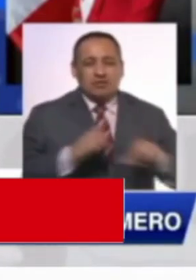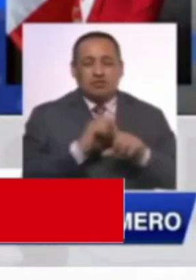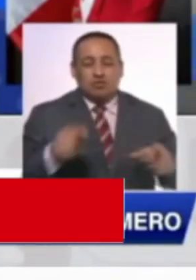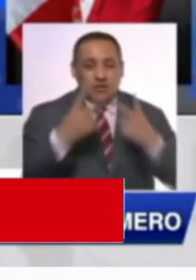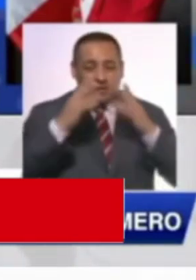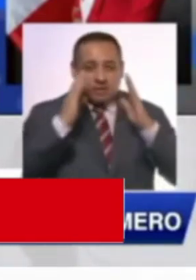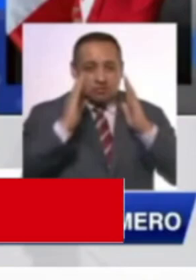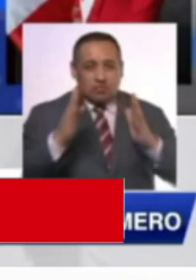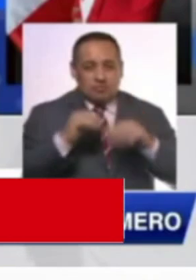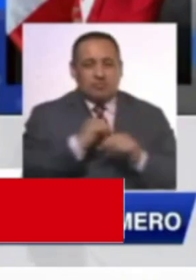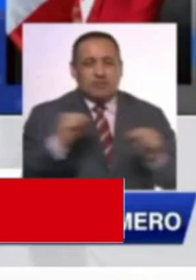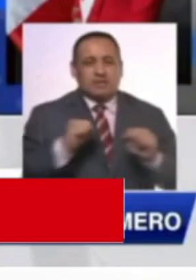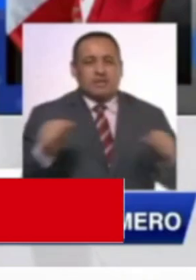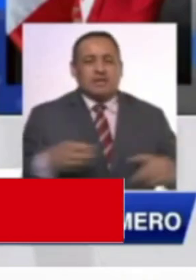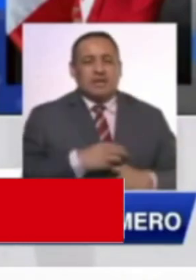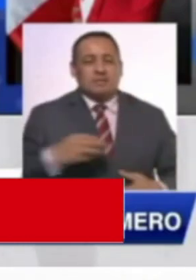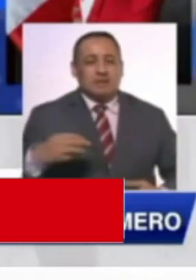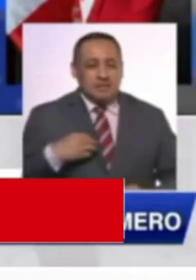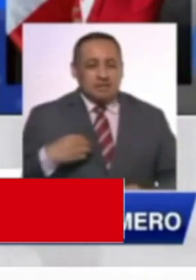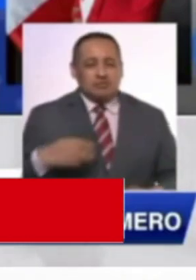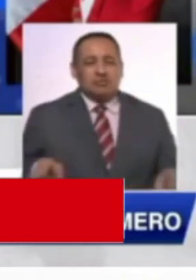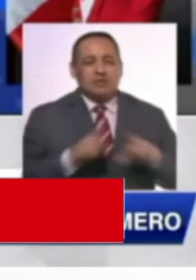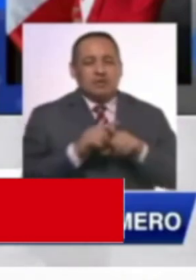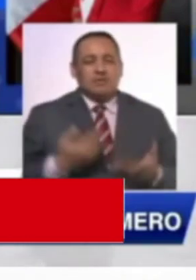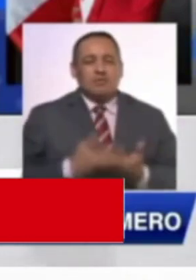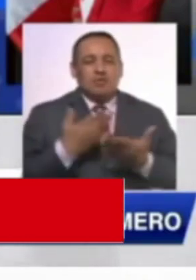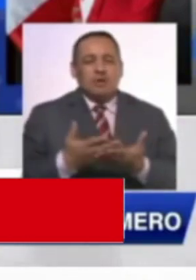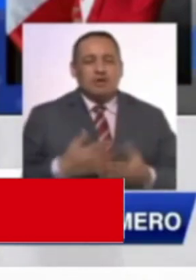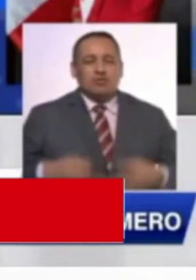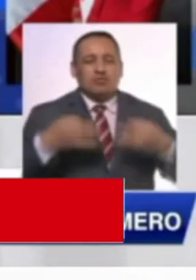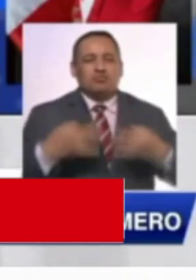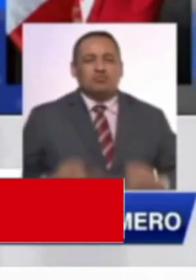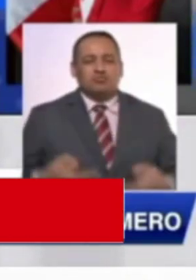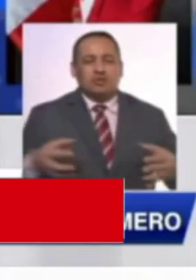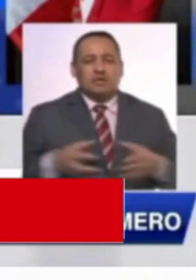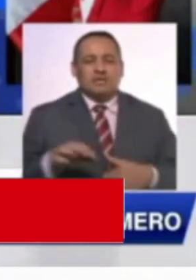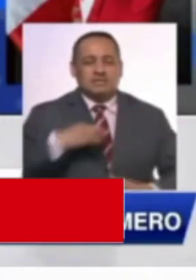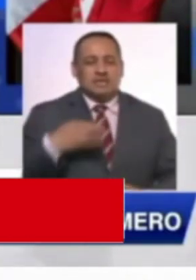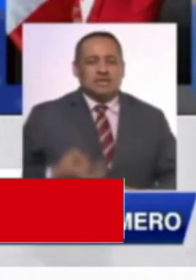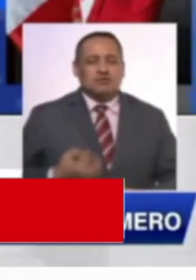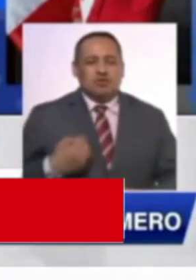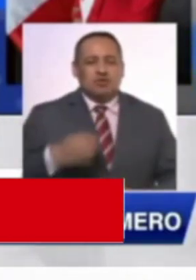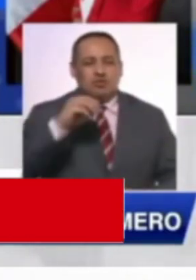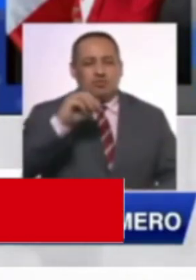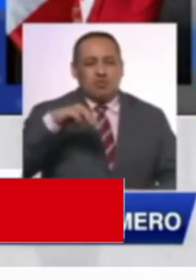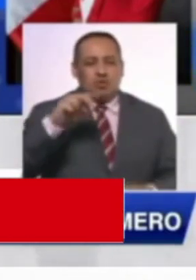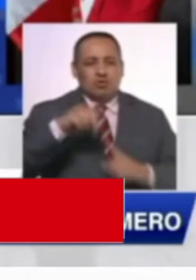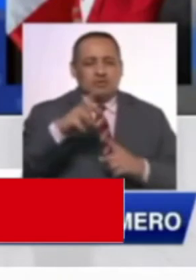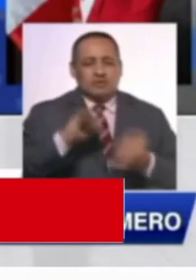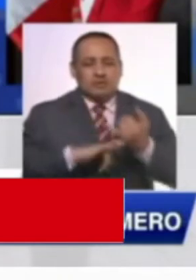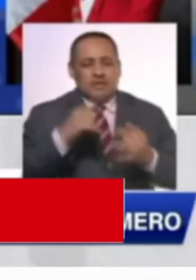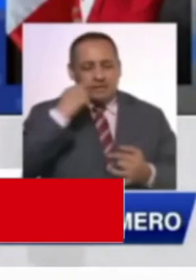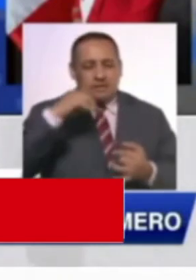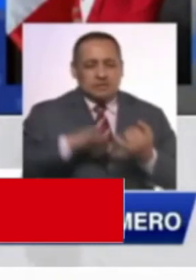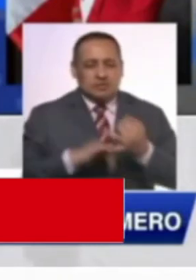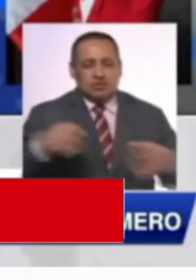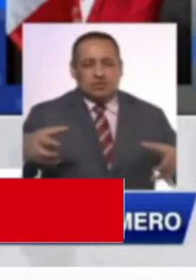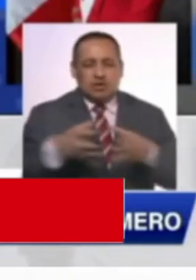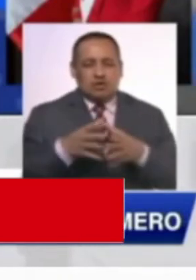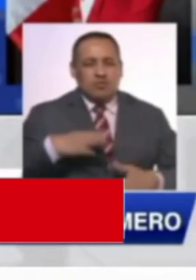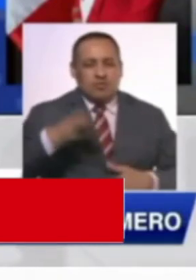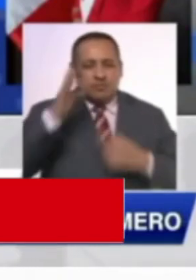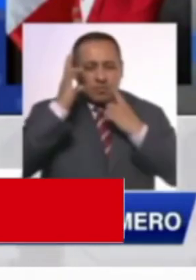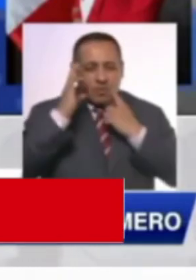llama la atención que el ministro ocasionó que una congresista de la bancada fujimorista pida que